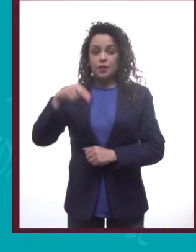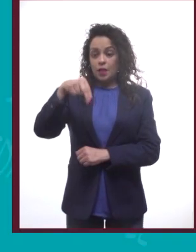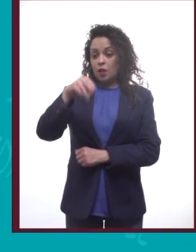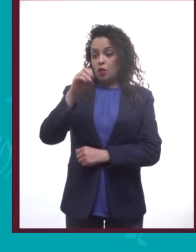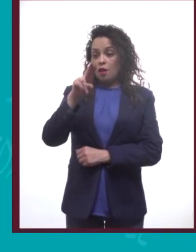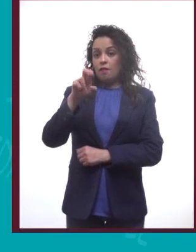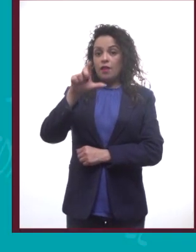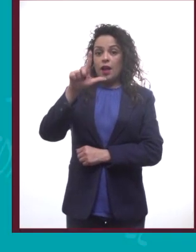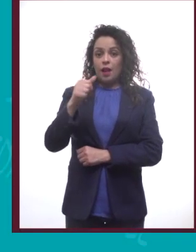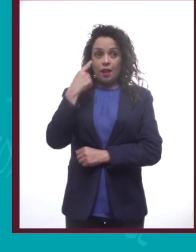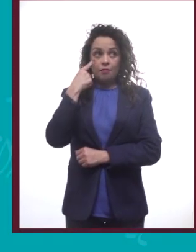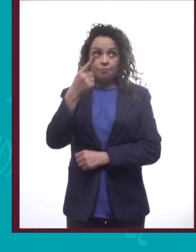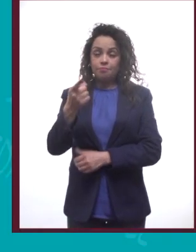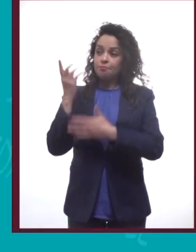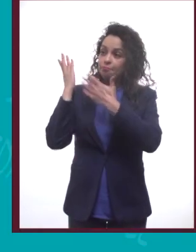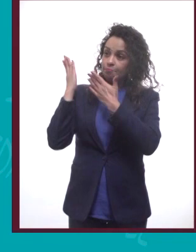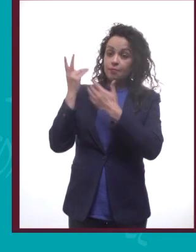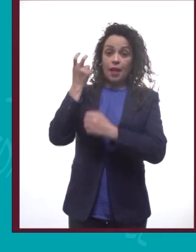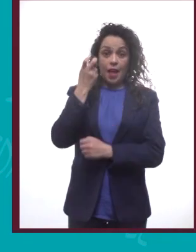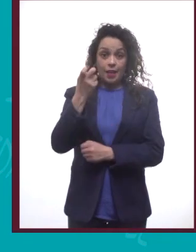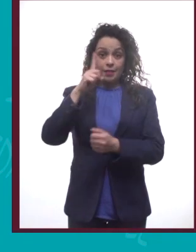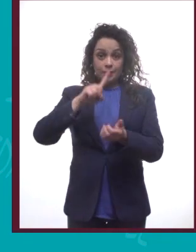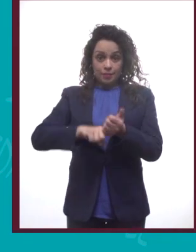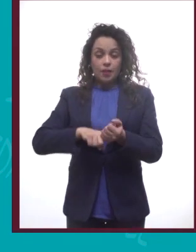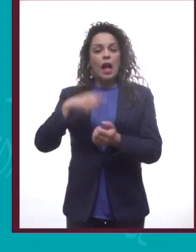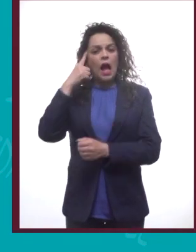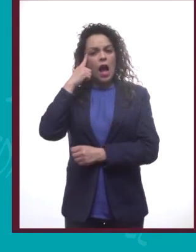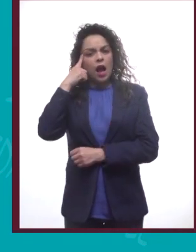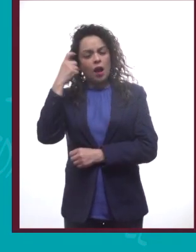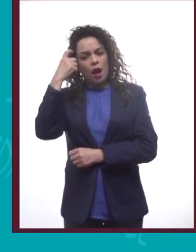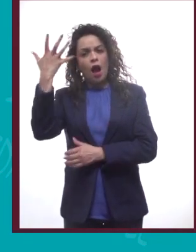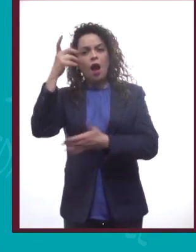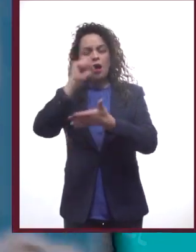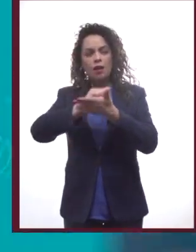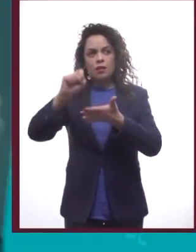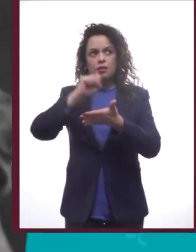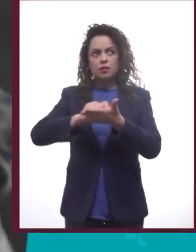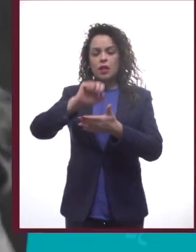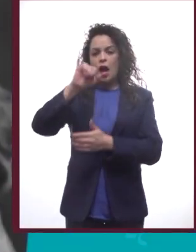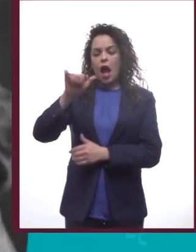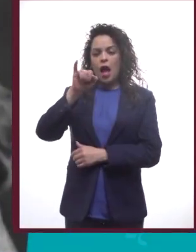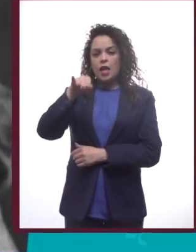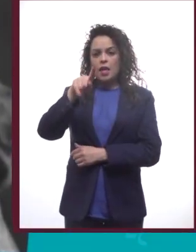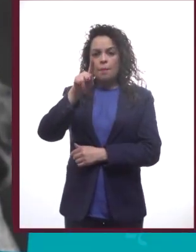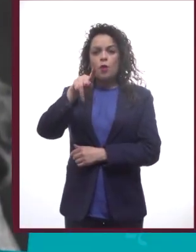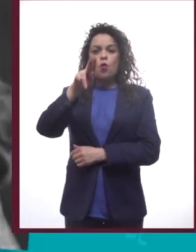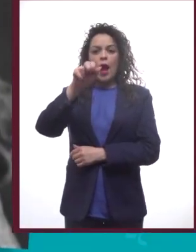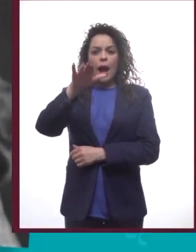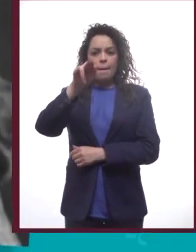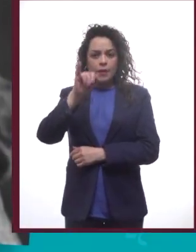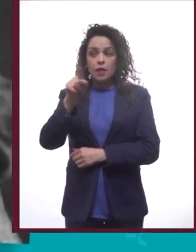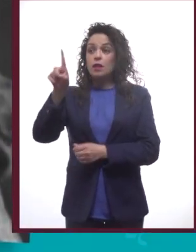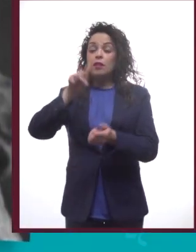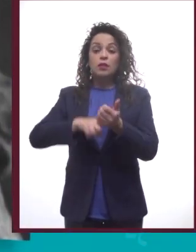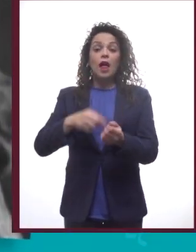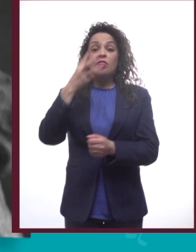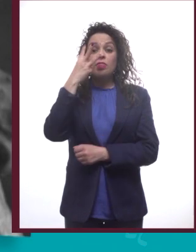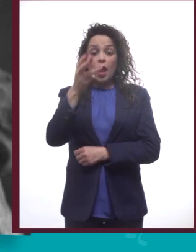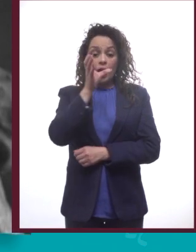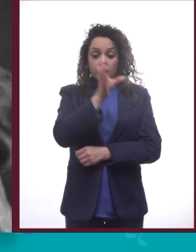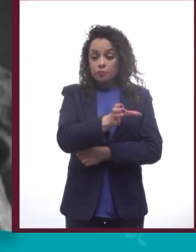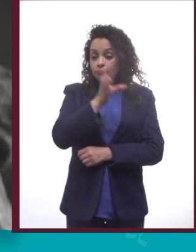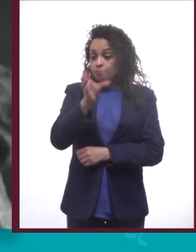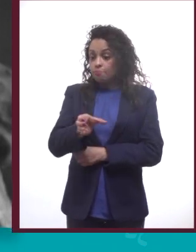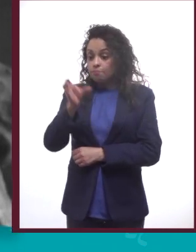La novela Crónica del pájaro que da cuerda al mundo del japonés Haruki Murakami fue publicada originalmente en